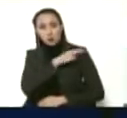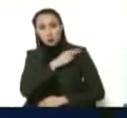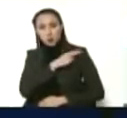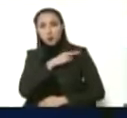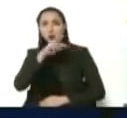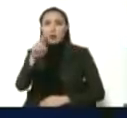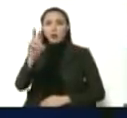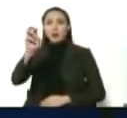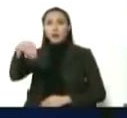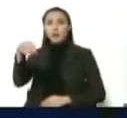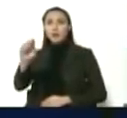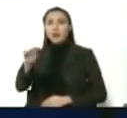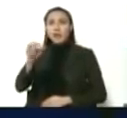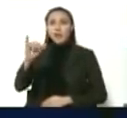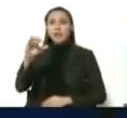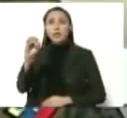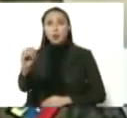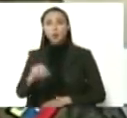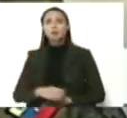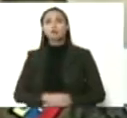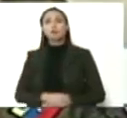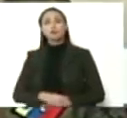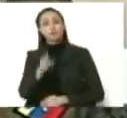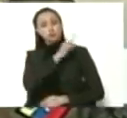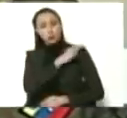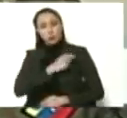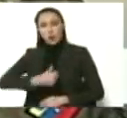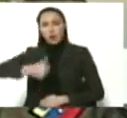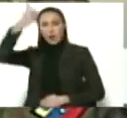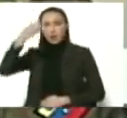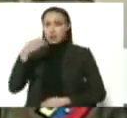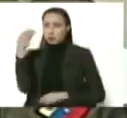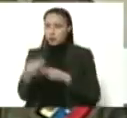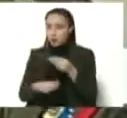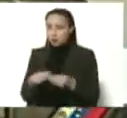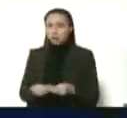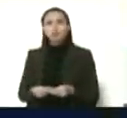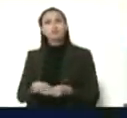Remigio Ceballos Ichazo, comandante estratégico operacional